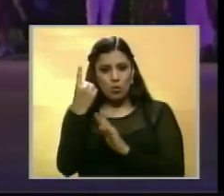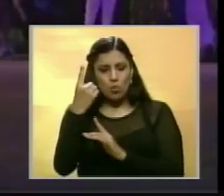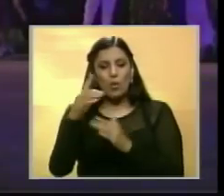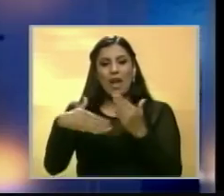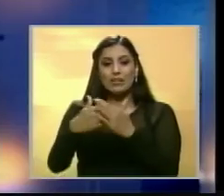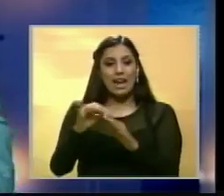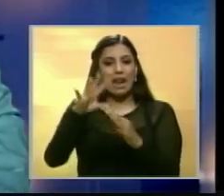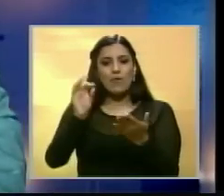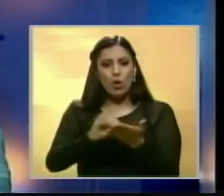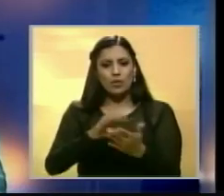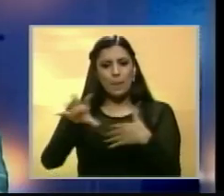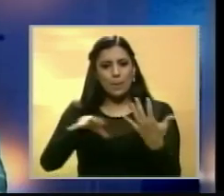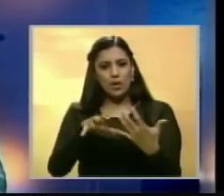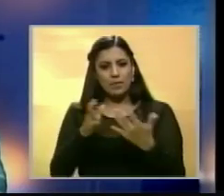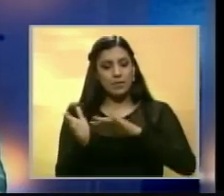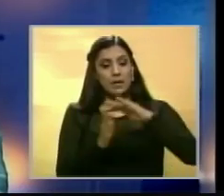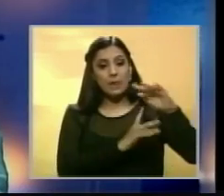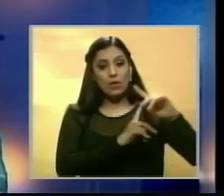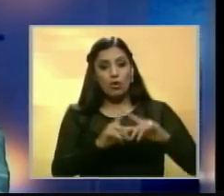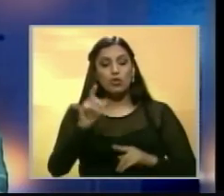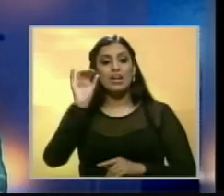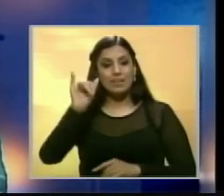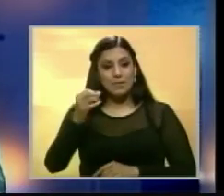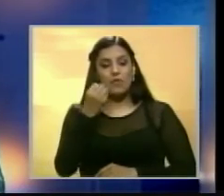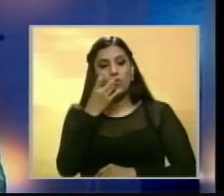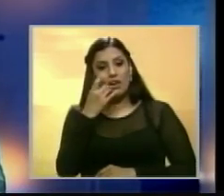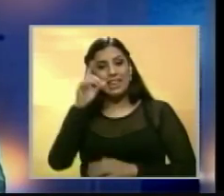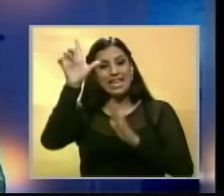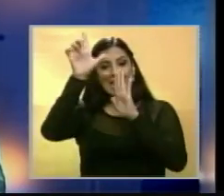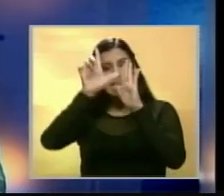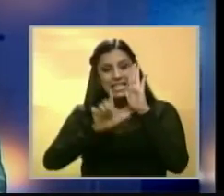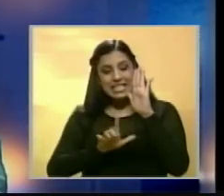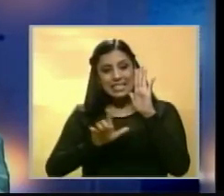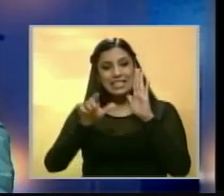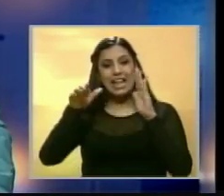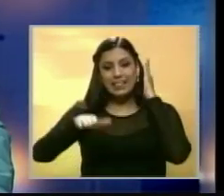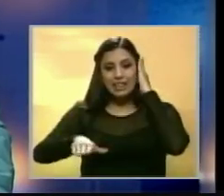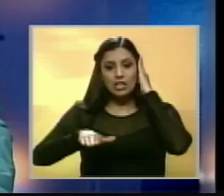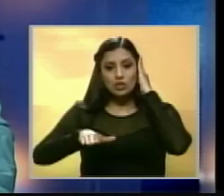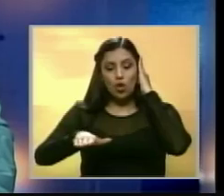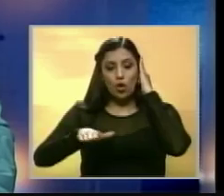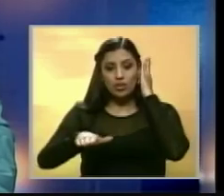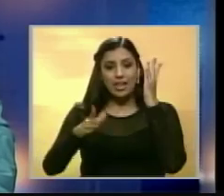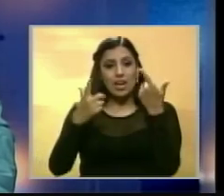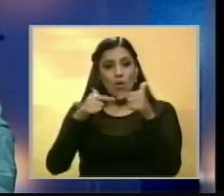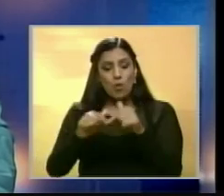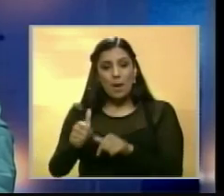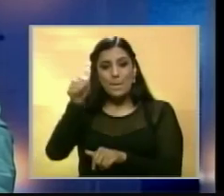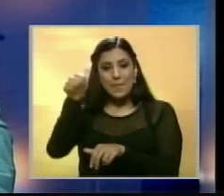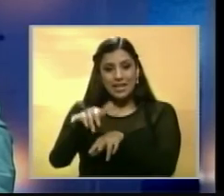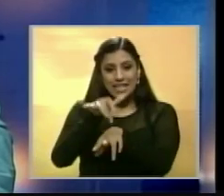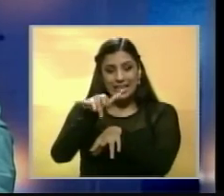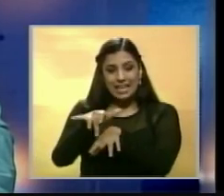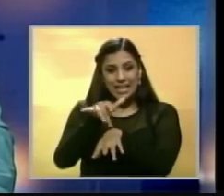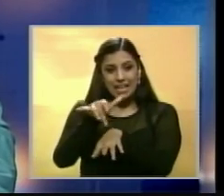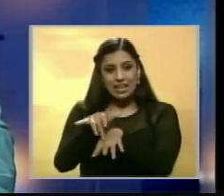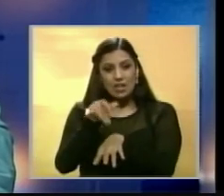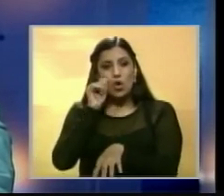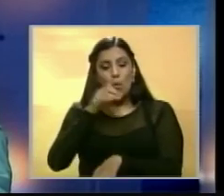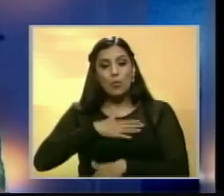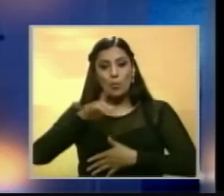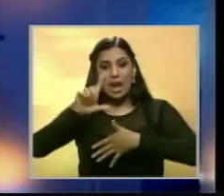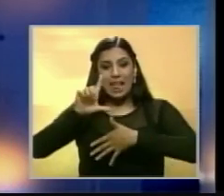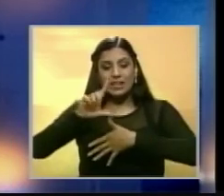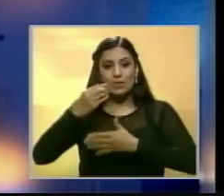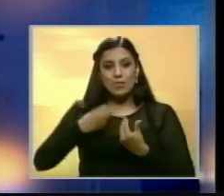2001. Y precisamente en Orlando, según la lista de muertos en la discoteca Pulse, de la mayoría de estas eran hombres de origen